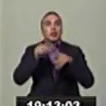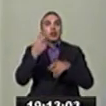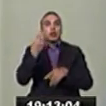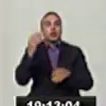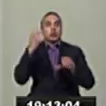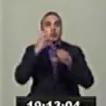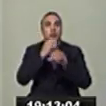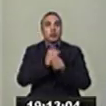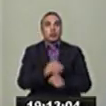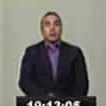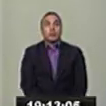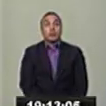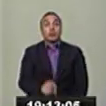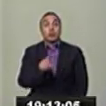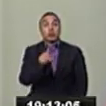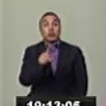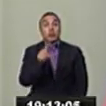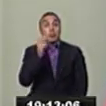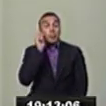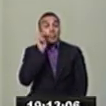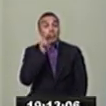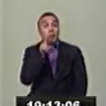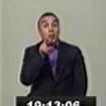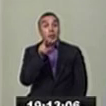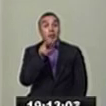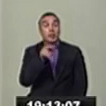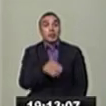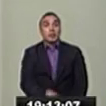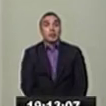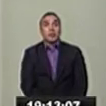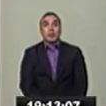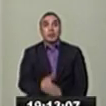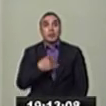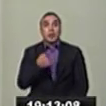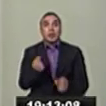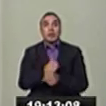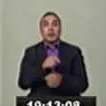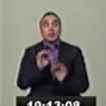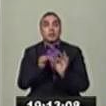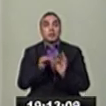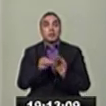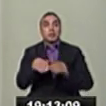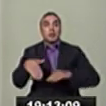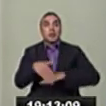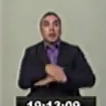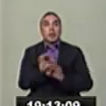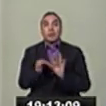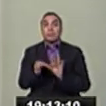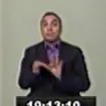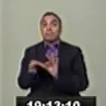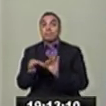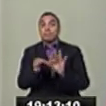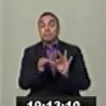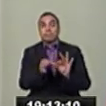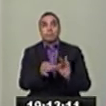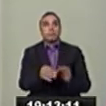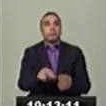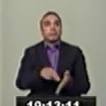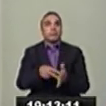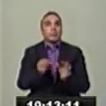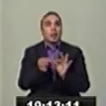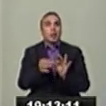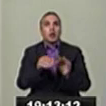horas. A ver, si ustedes han visto, ya se está haciendo la rehabilitación de la vía. Esto es una